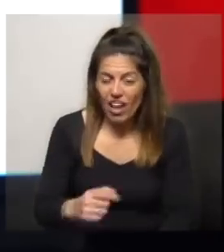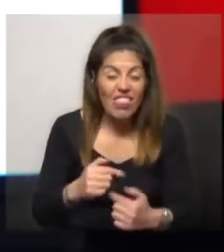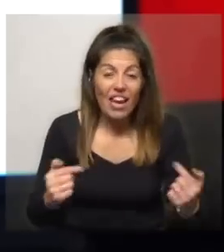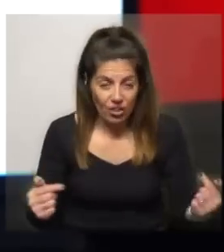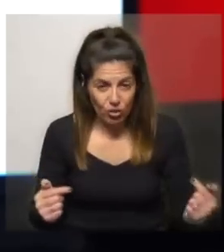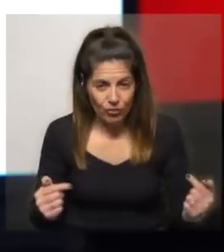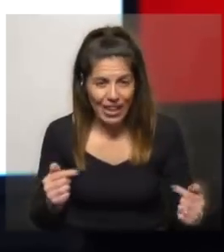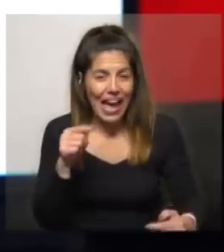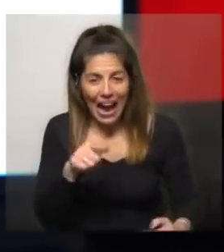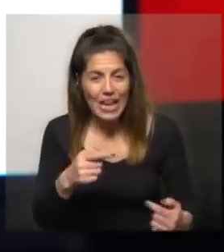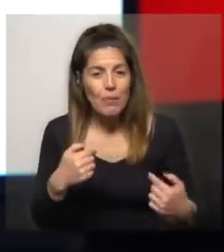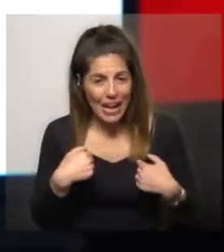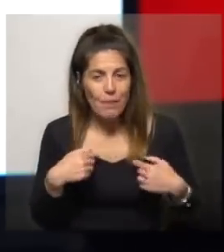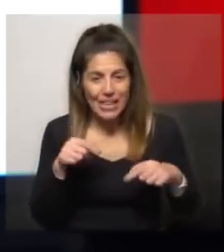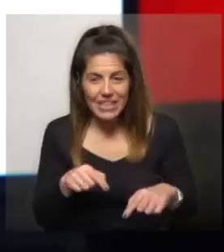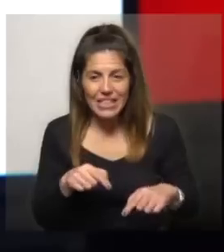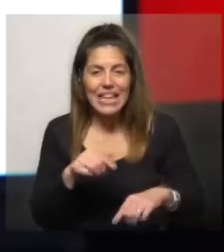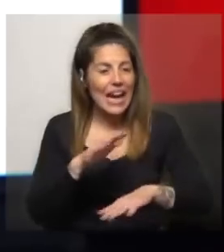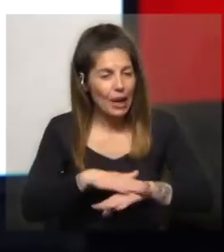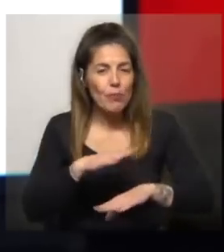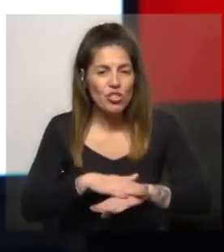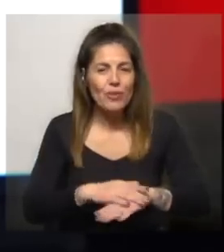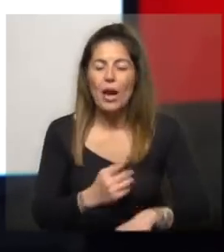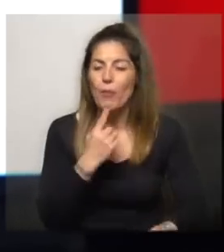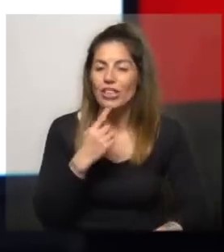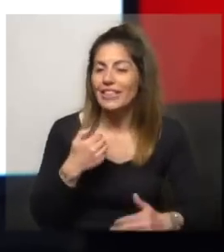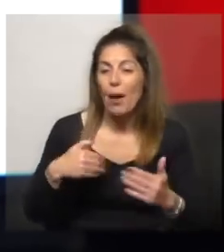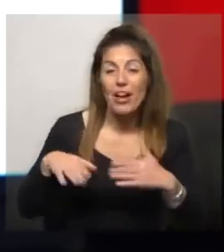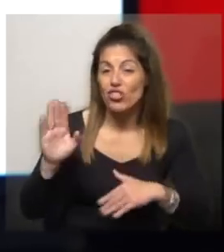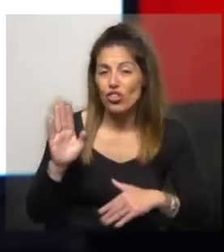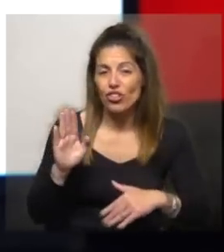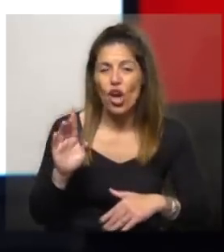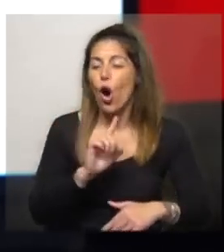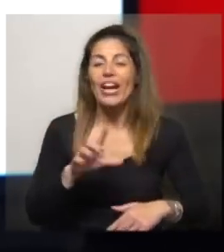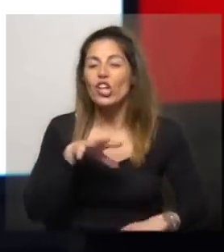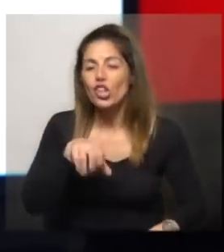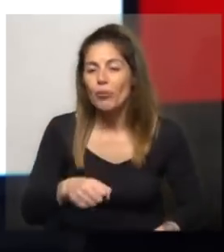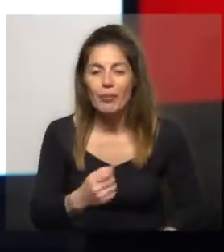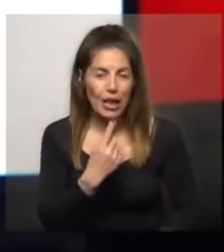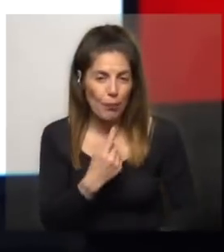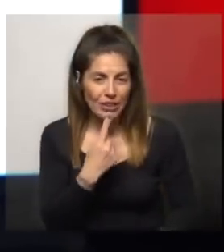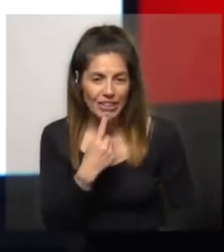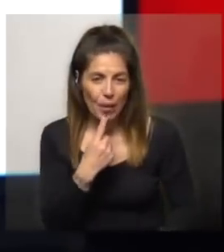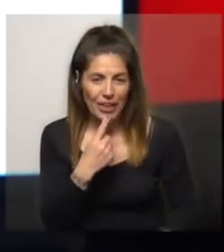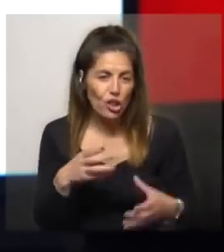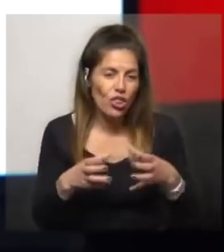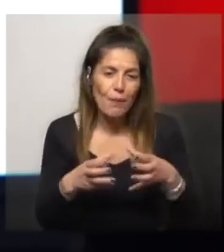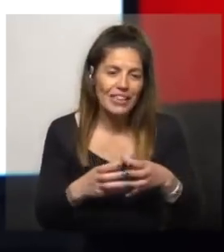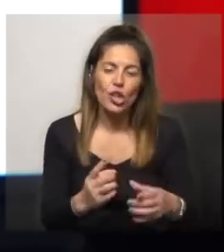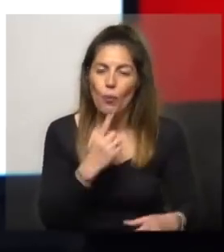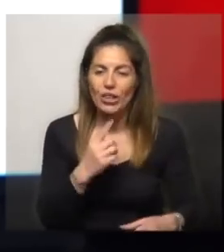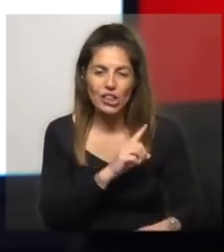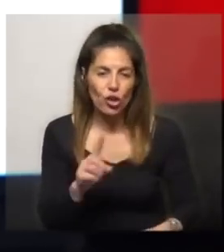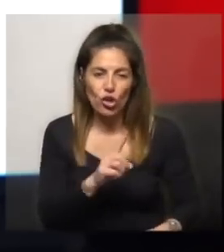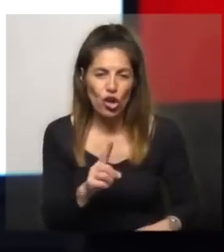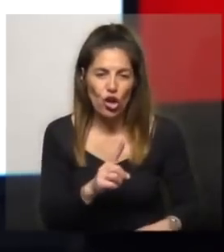y ahí para mí hay una ahí donde para mí está la responsabilidad política mayor Aunque no te comprometas políticamente o partidariamente con nada de